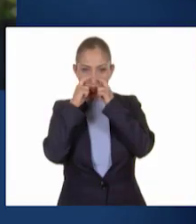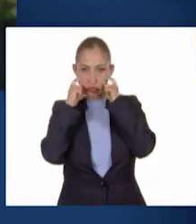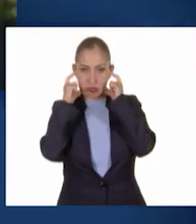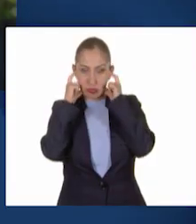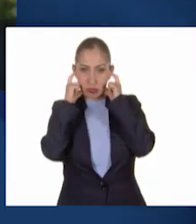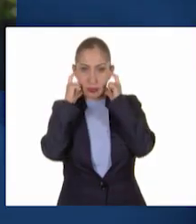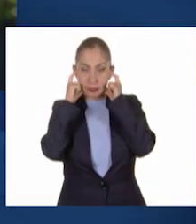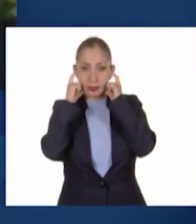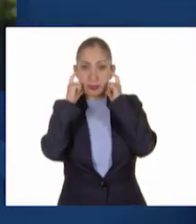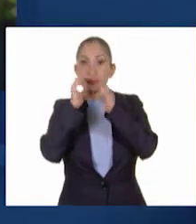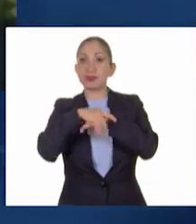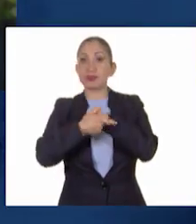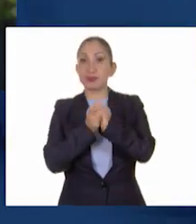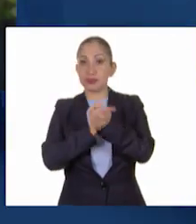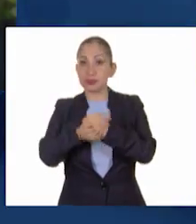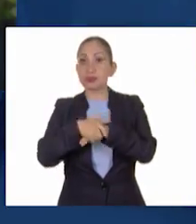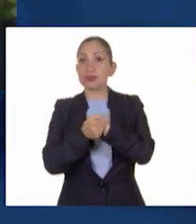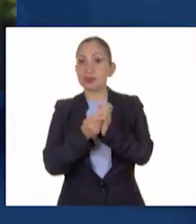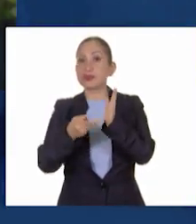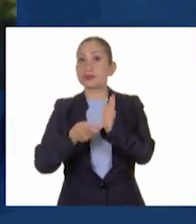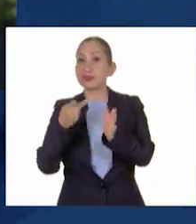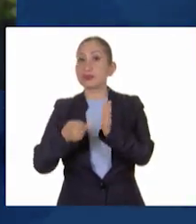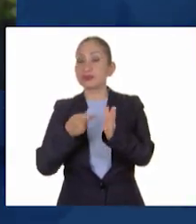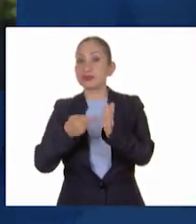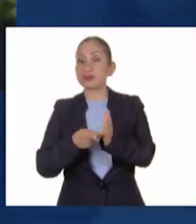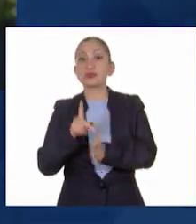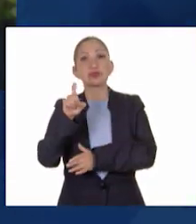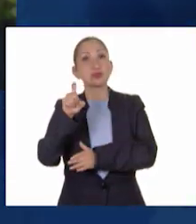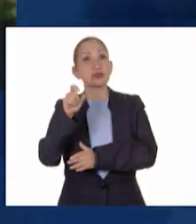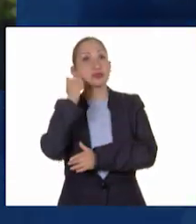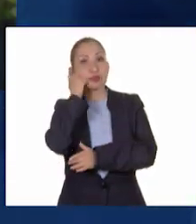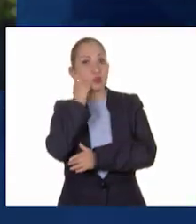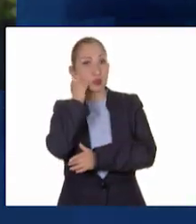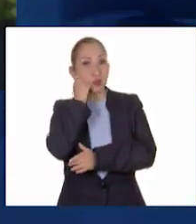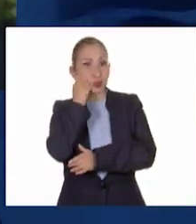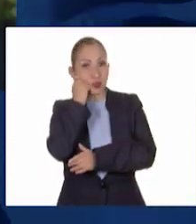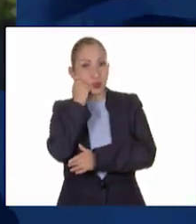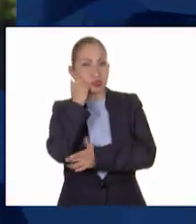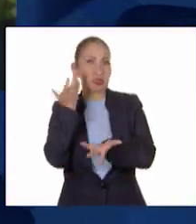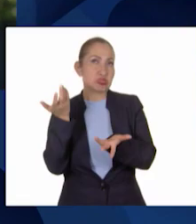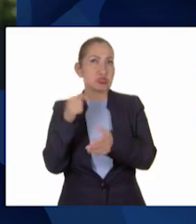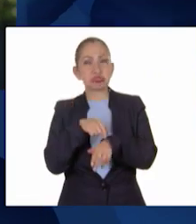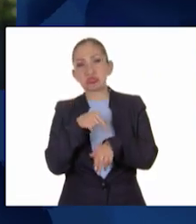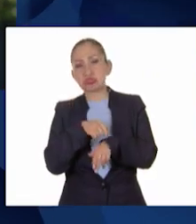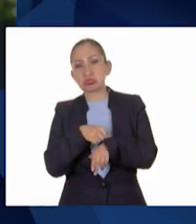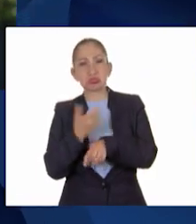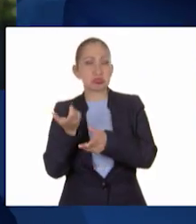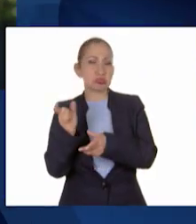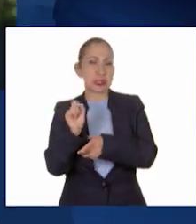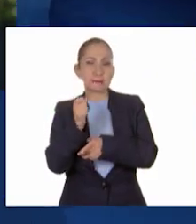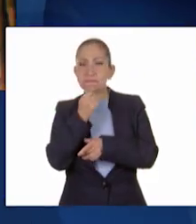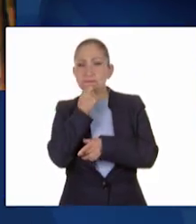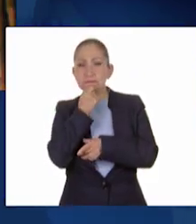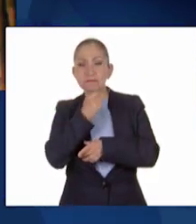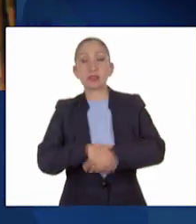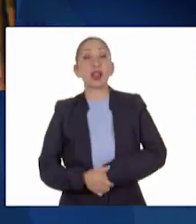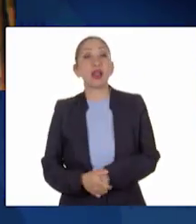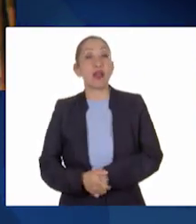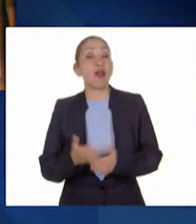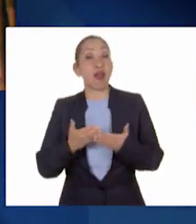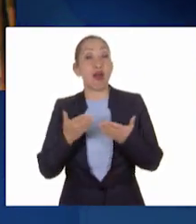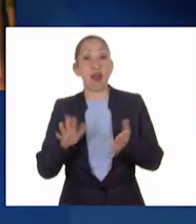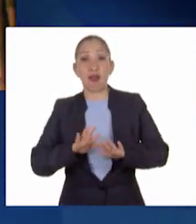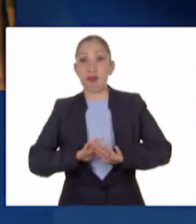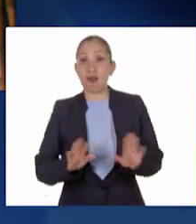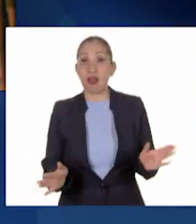cubrebocas. Lava tus manos frecuentemente con agua y con jabón, por lo menos durante 20 segundos. Ahora